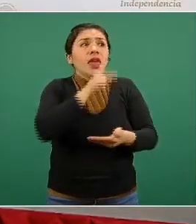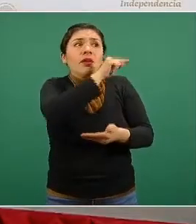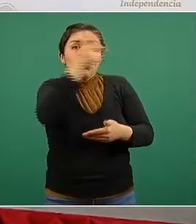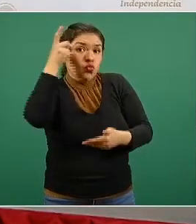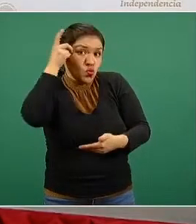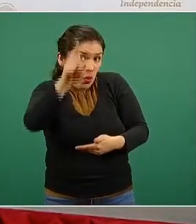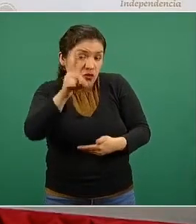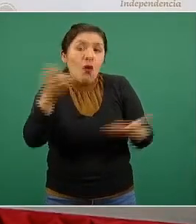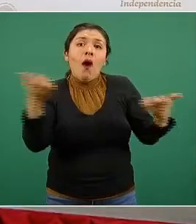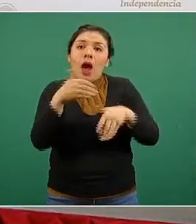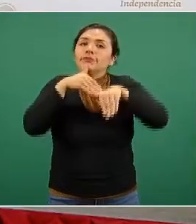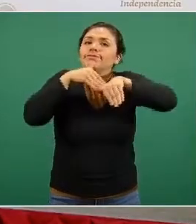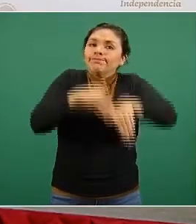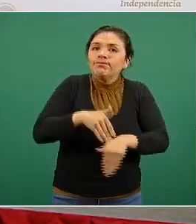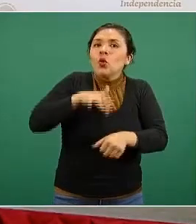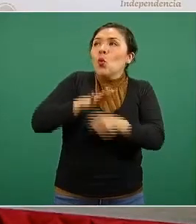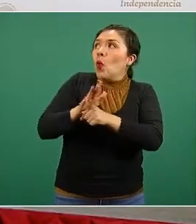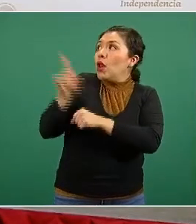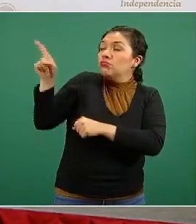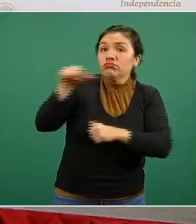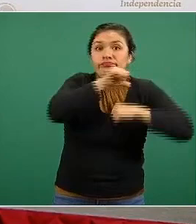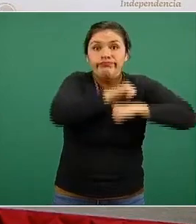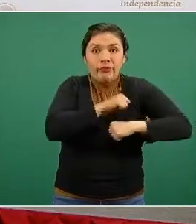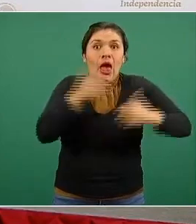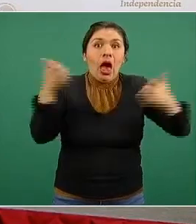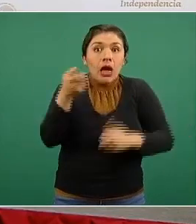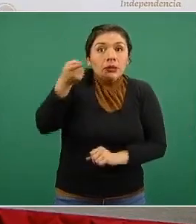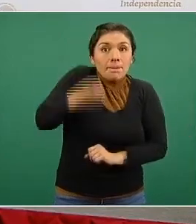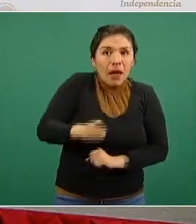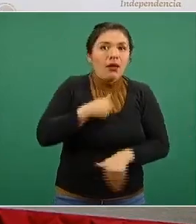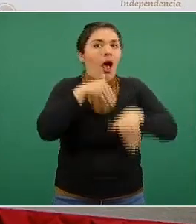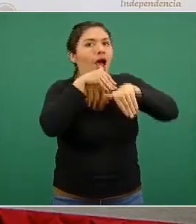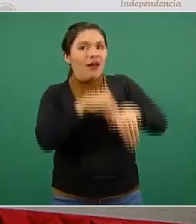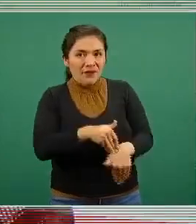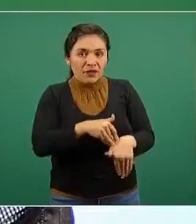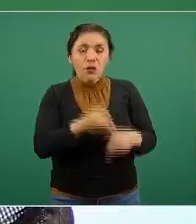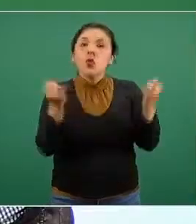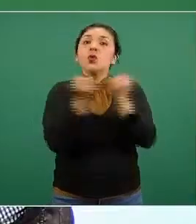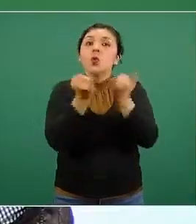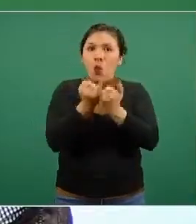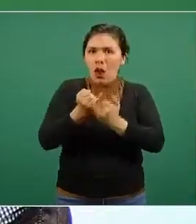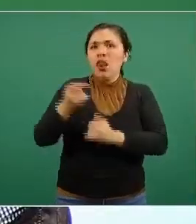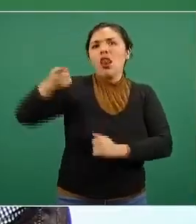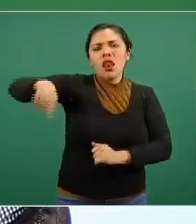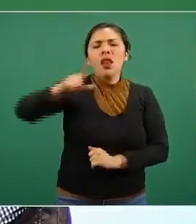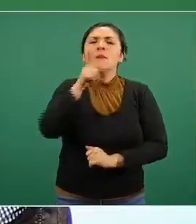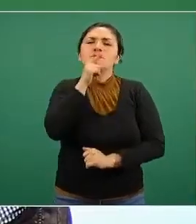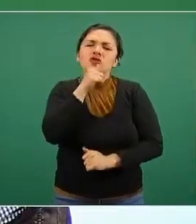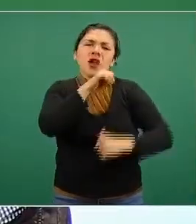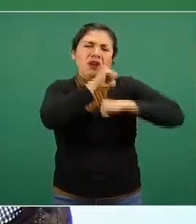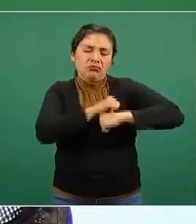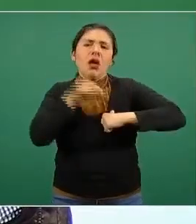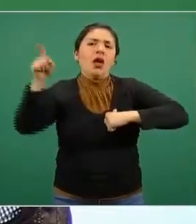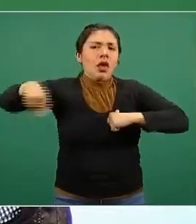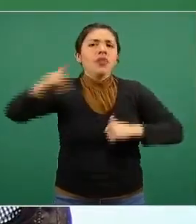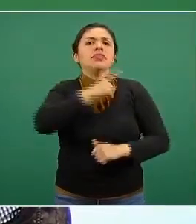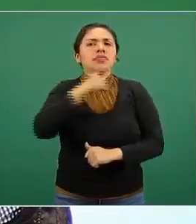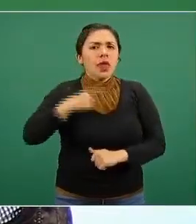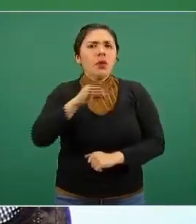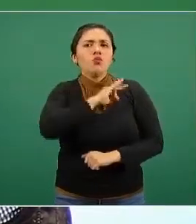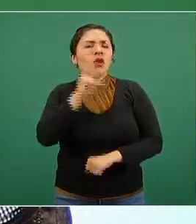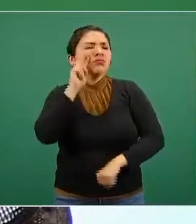las indicaciones que las autoridades están dando. Las autoridades, a su vez, pues tienen lógicamente también la competencia de